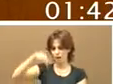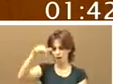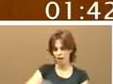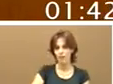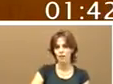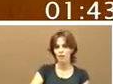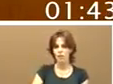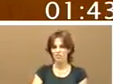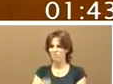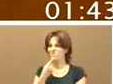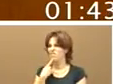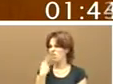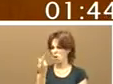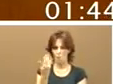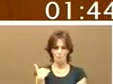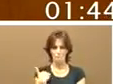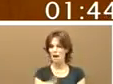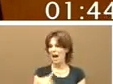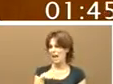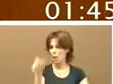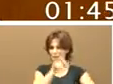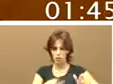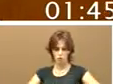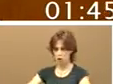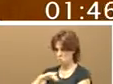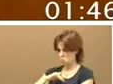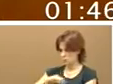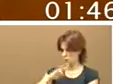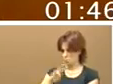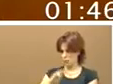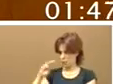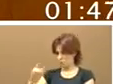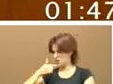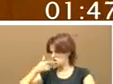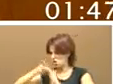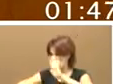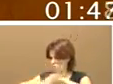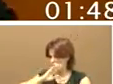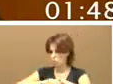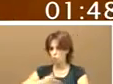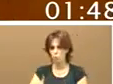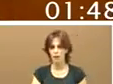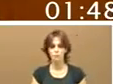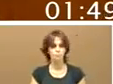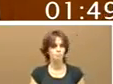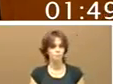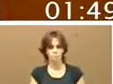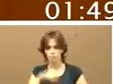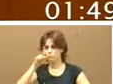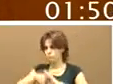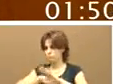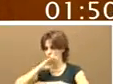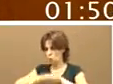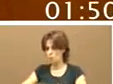que malos son los del partido popular que están cumpliendo con la norma y nosotros seguimos queriendo 8